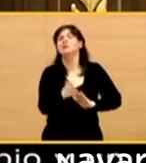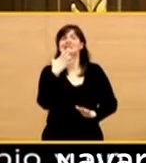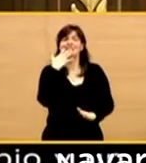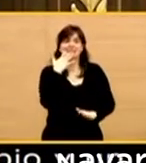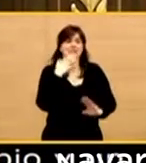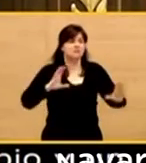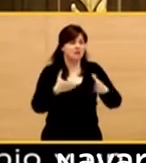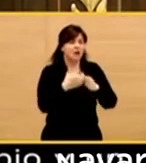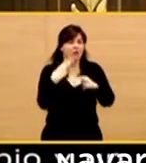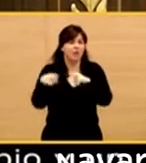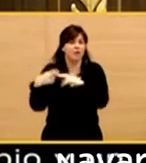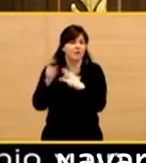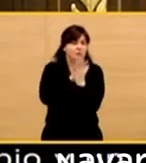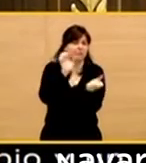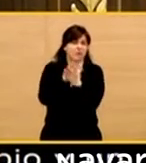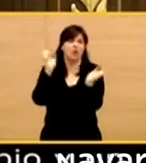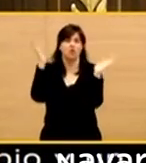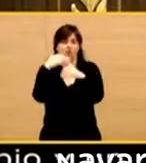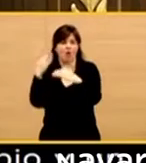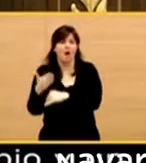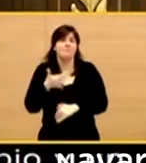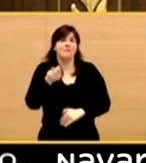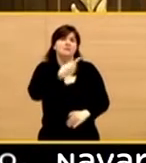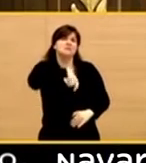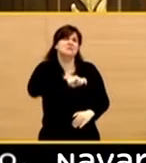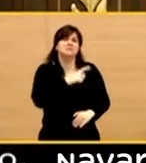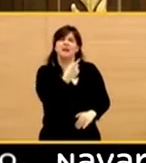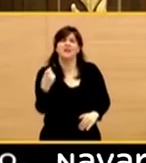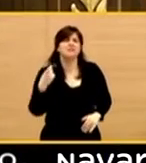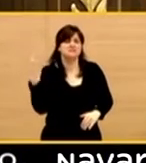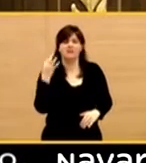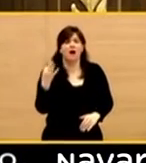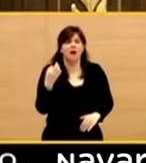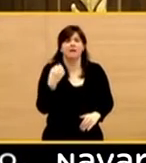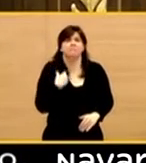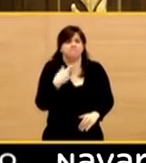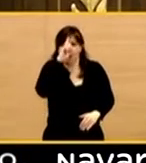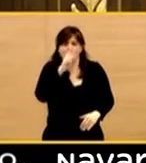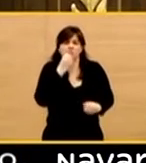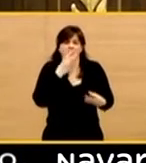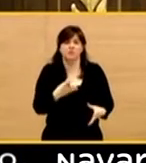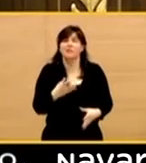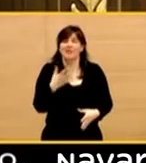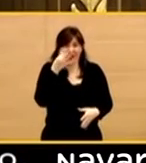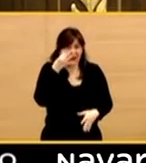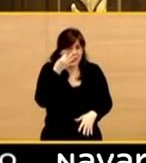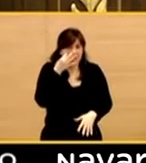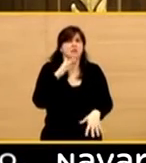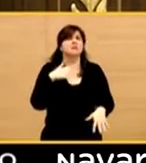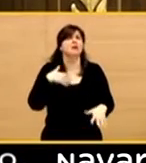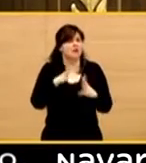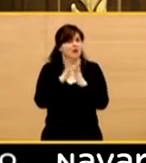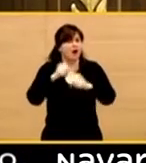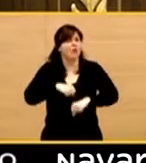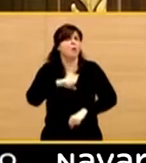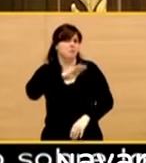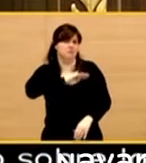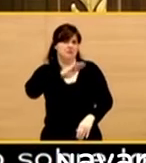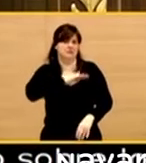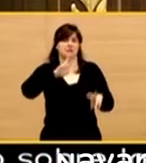social sobre lo que España necesita. Existe un amplio acuerdo sobre los cambios que queremos en materia de